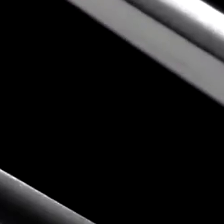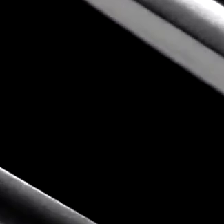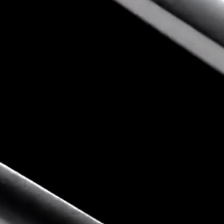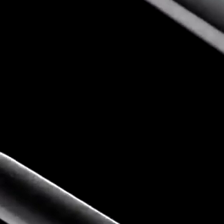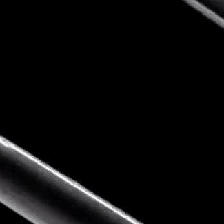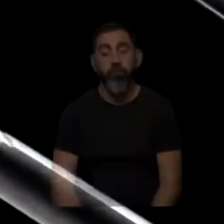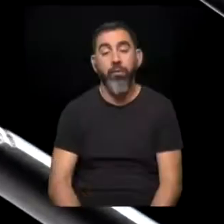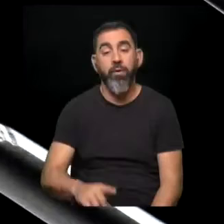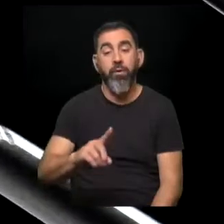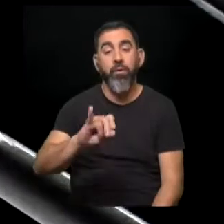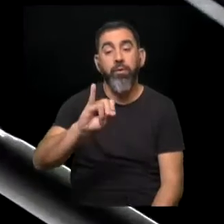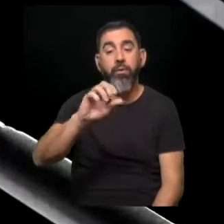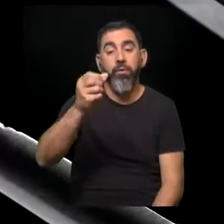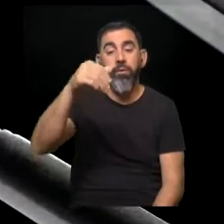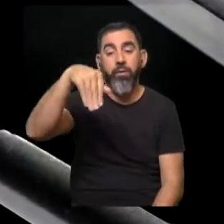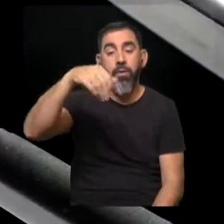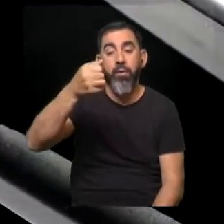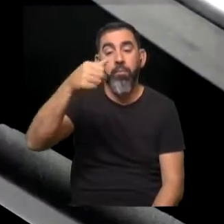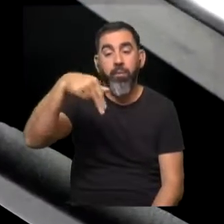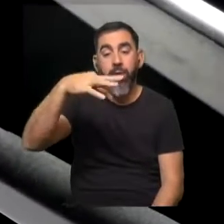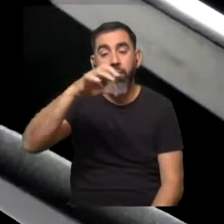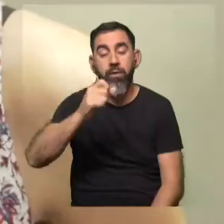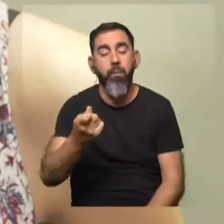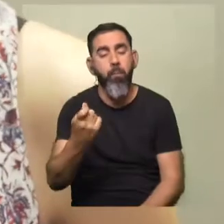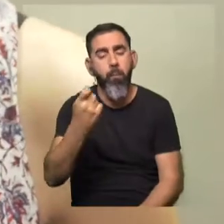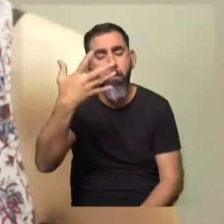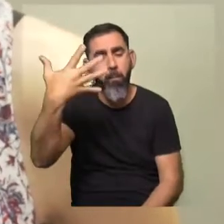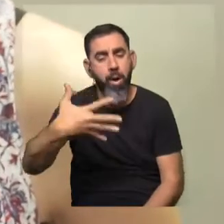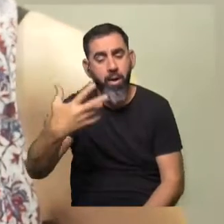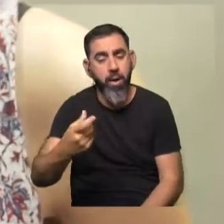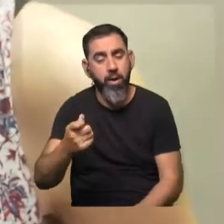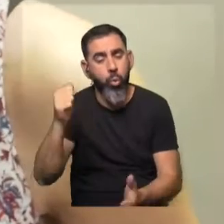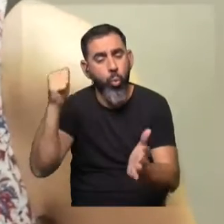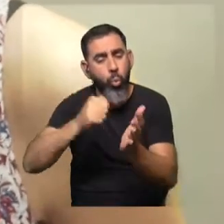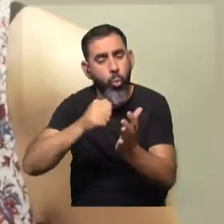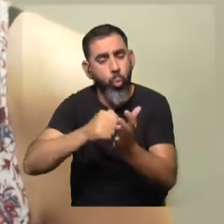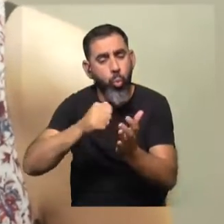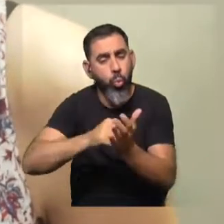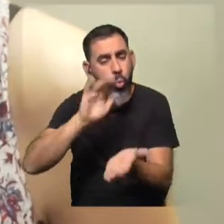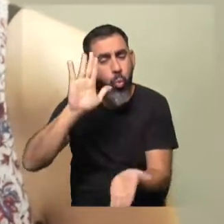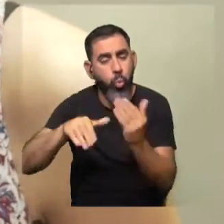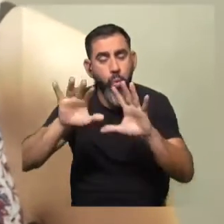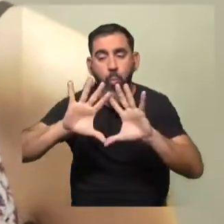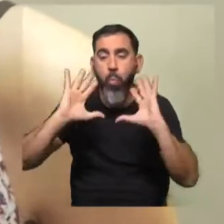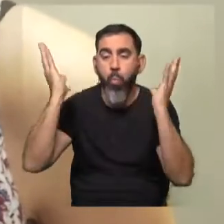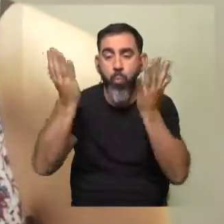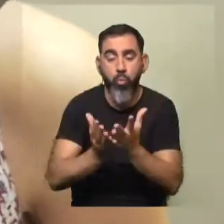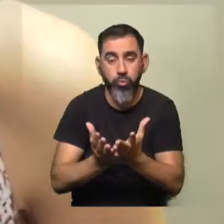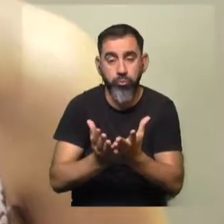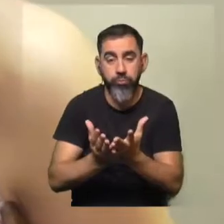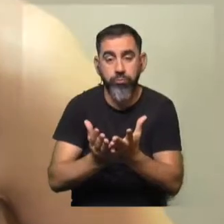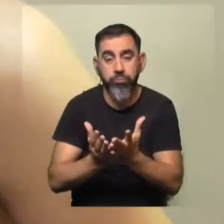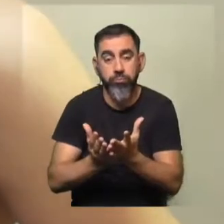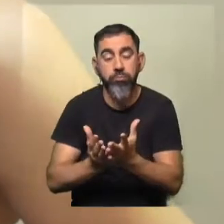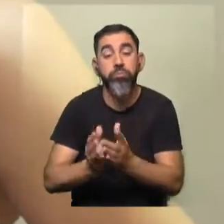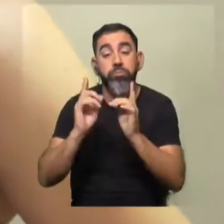El diamante en realidad es la piedra preciosa más valiosa, es también el mineral más duro que hay en la Tierra. Es en